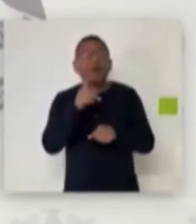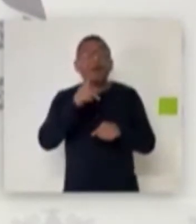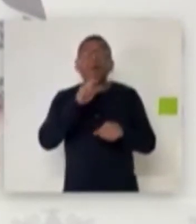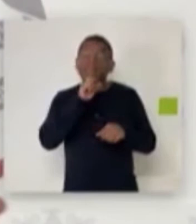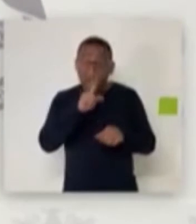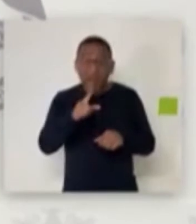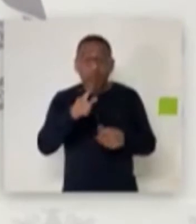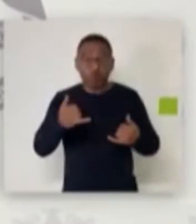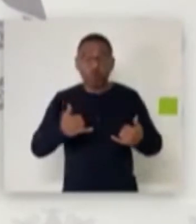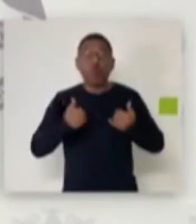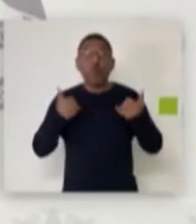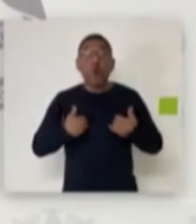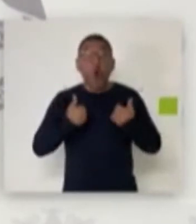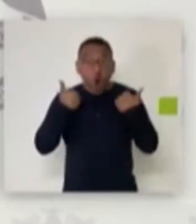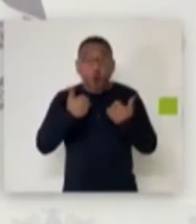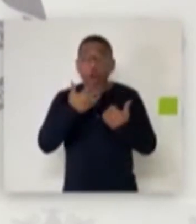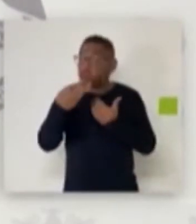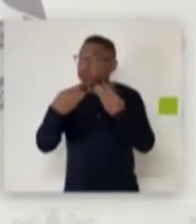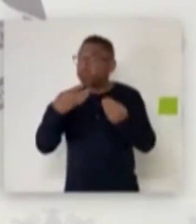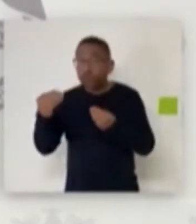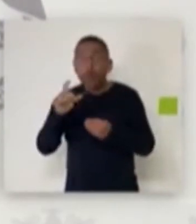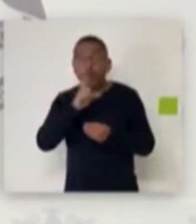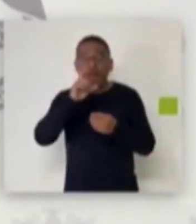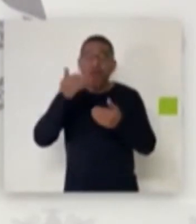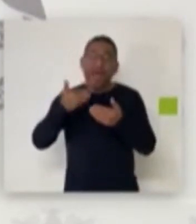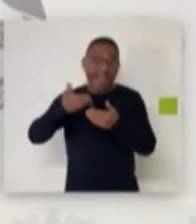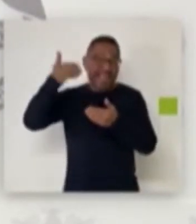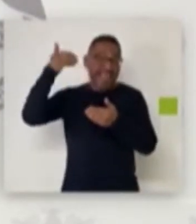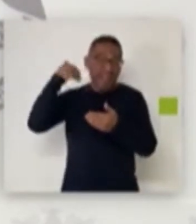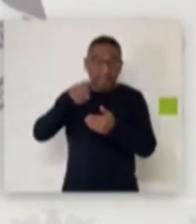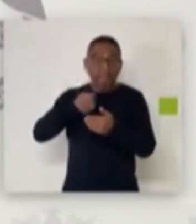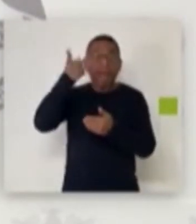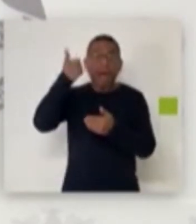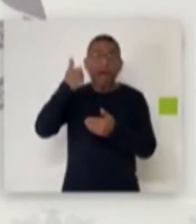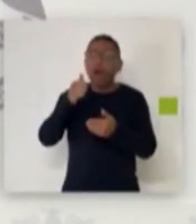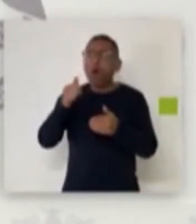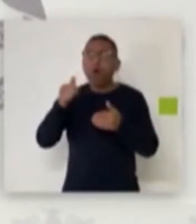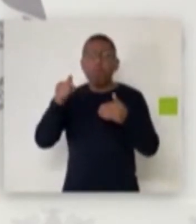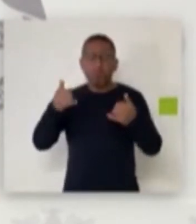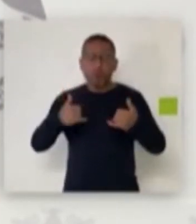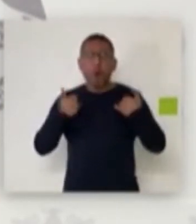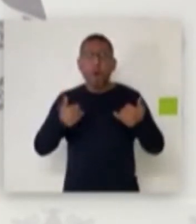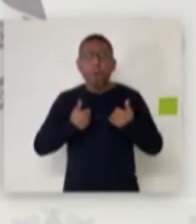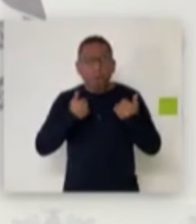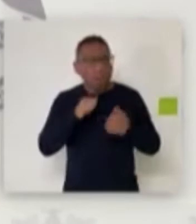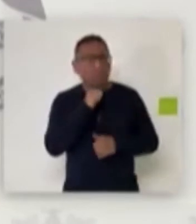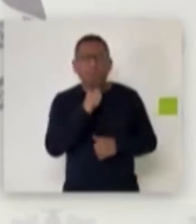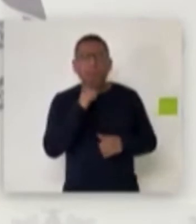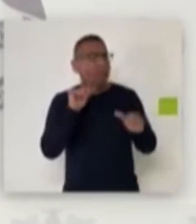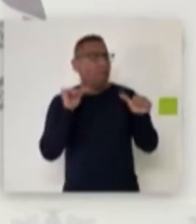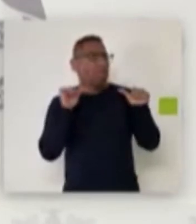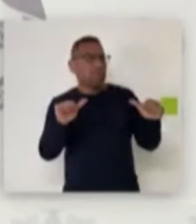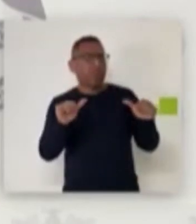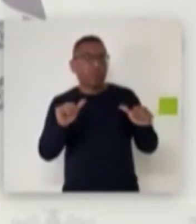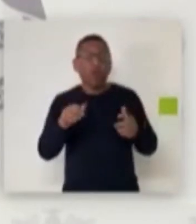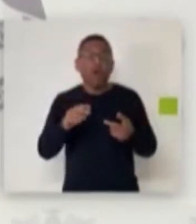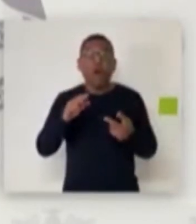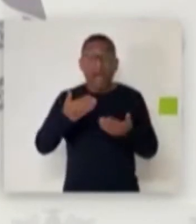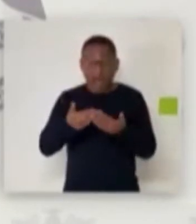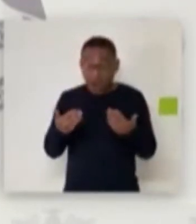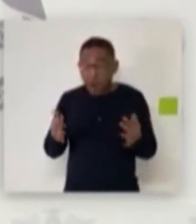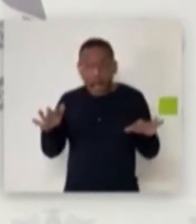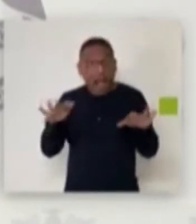cosa que no registrábamos con las anteriores. Hay jóvenes que ni siquiera tienen alguna enfermedad, alguna